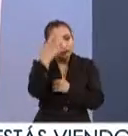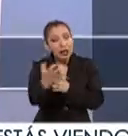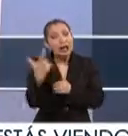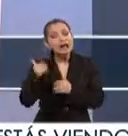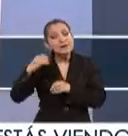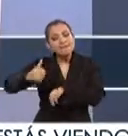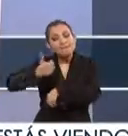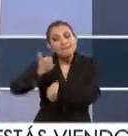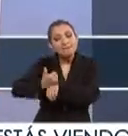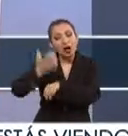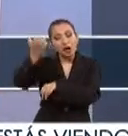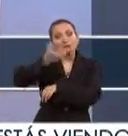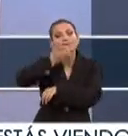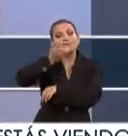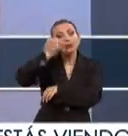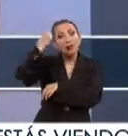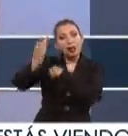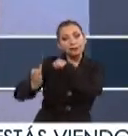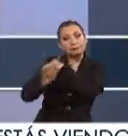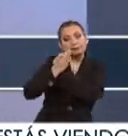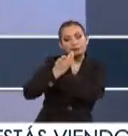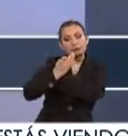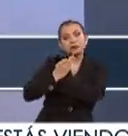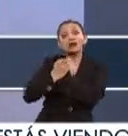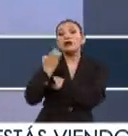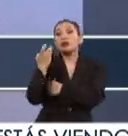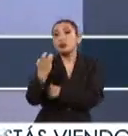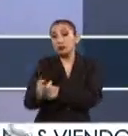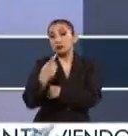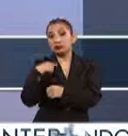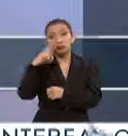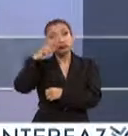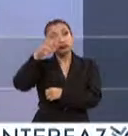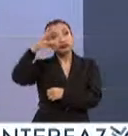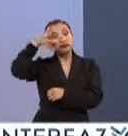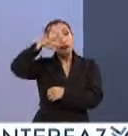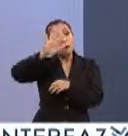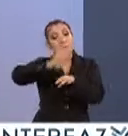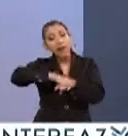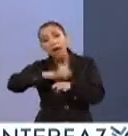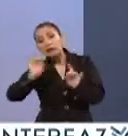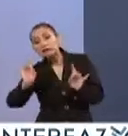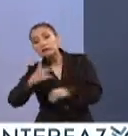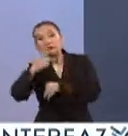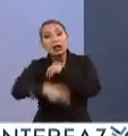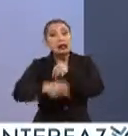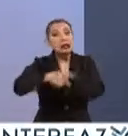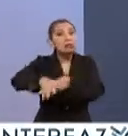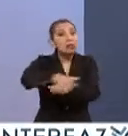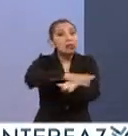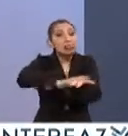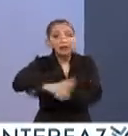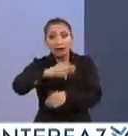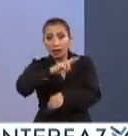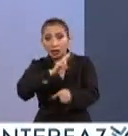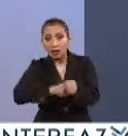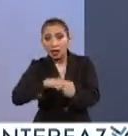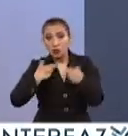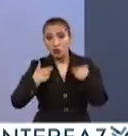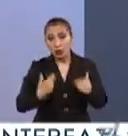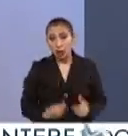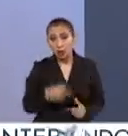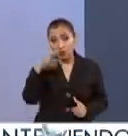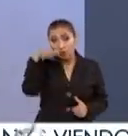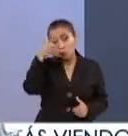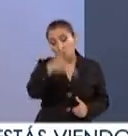la consolidación de una cultura de la protección civil. Es evidente que ante la perspectiva de mayores y más peligrosas catástrofes naturales y humanas